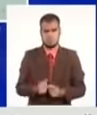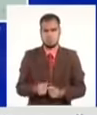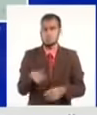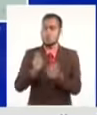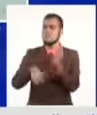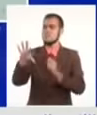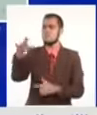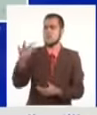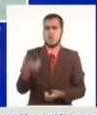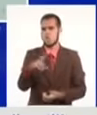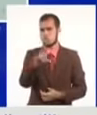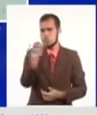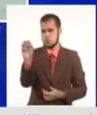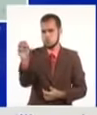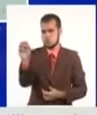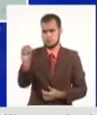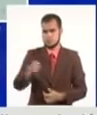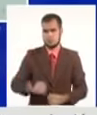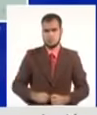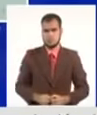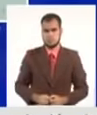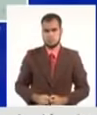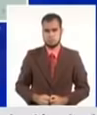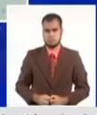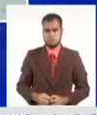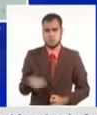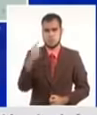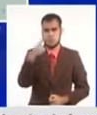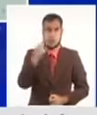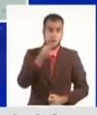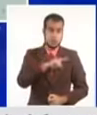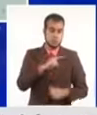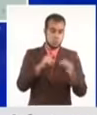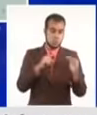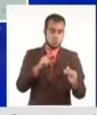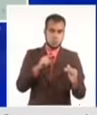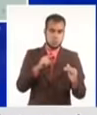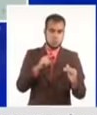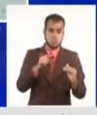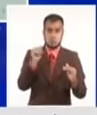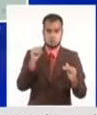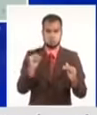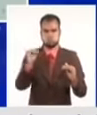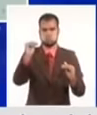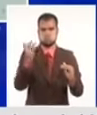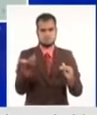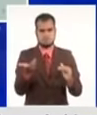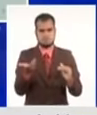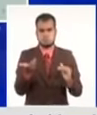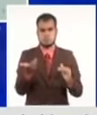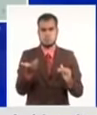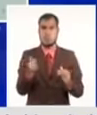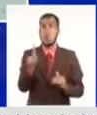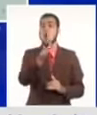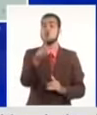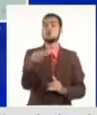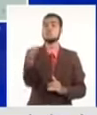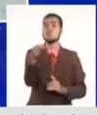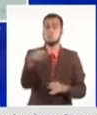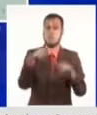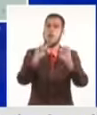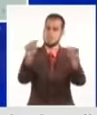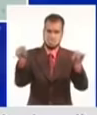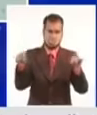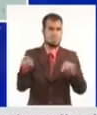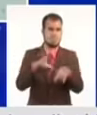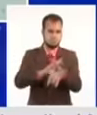casos. Estamos hablando 55 más que el día anterior. Dispersos en sus 11 municipios. Y vamos a